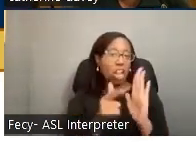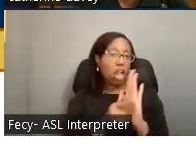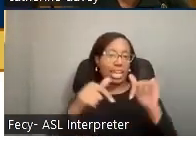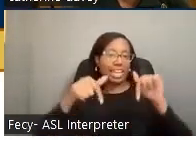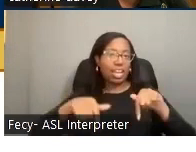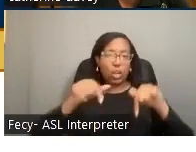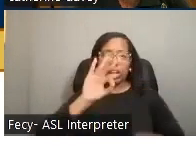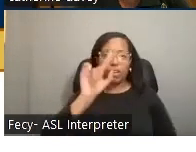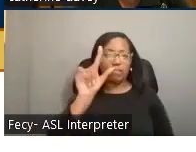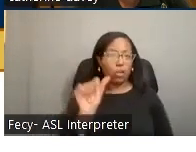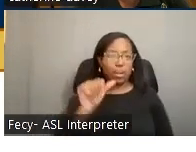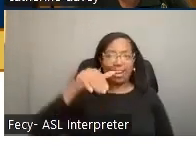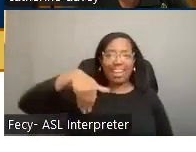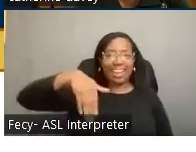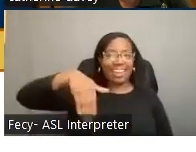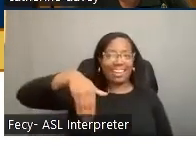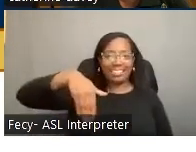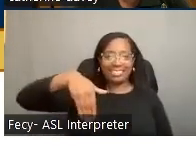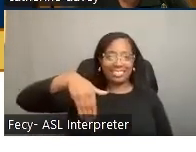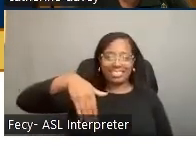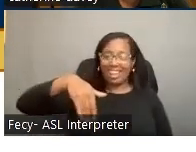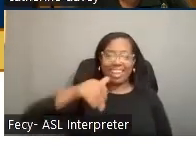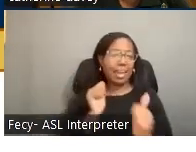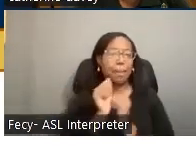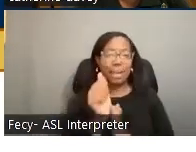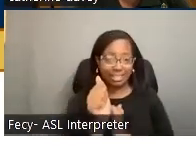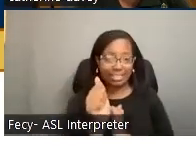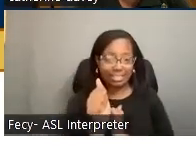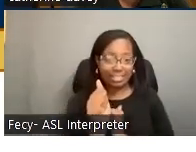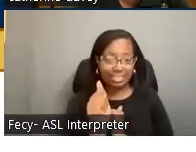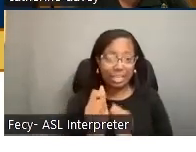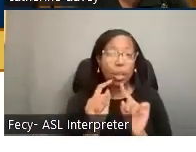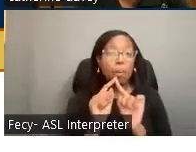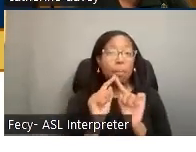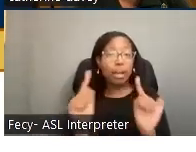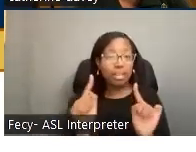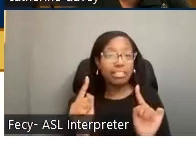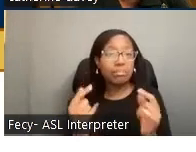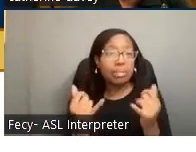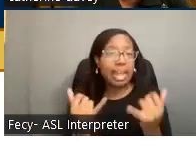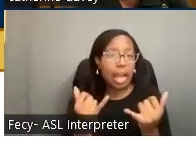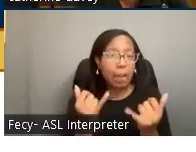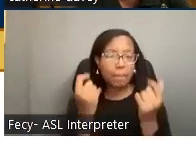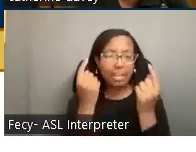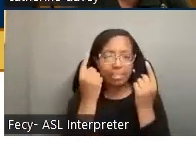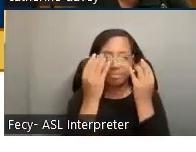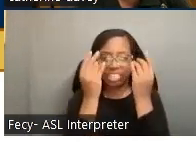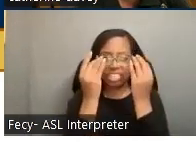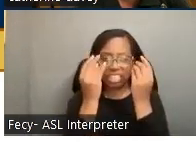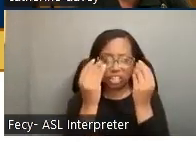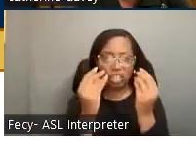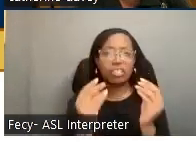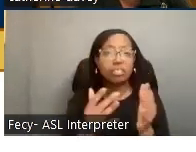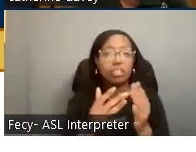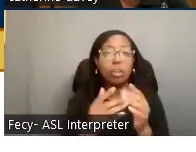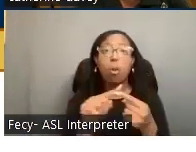es ley en el estado de Florida estas cosas. Esta ley no ha pasado, pero está siendo